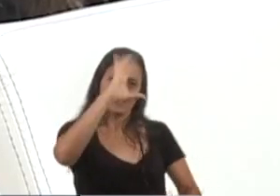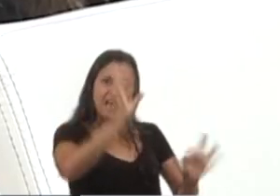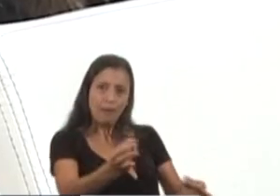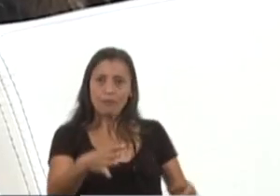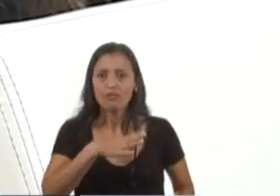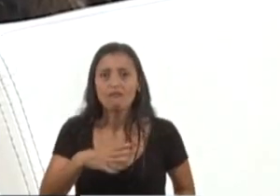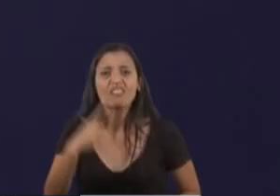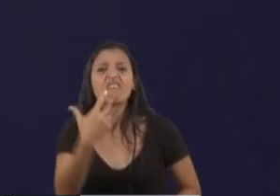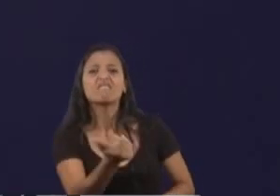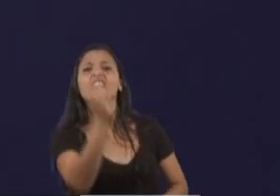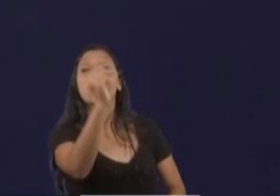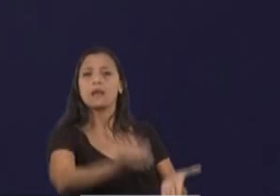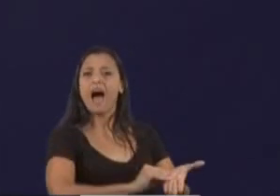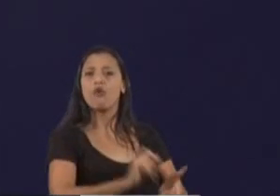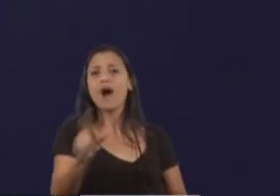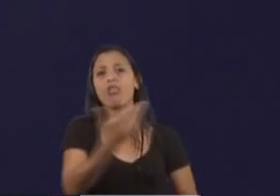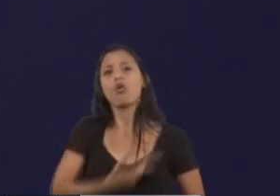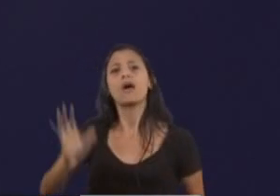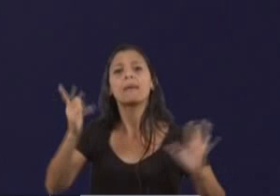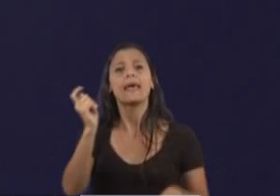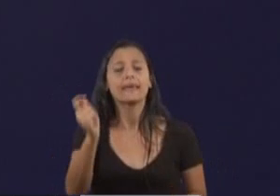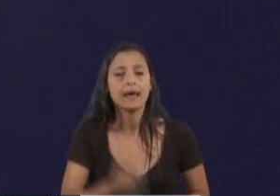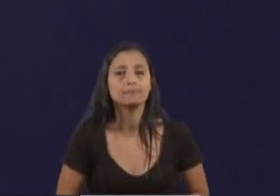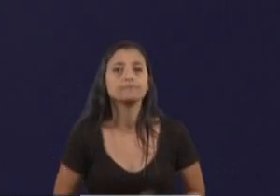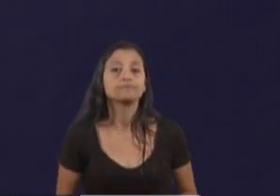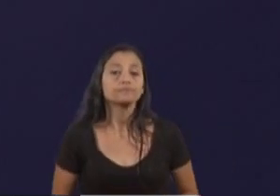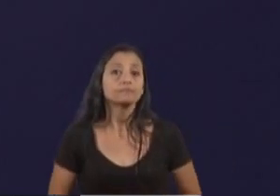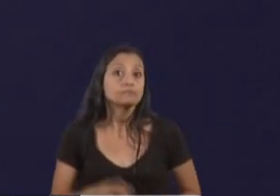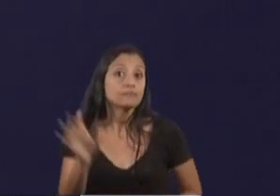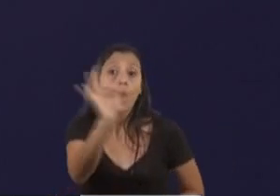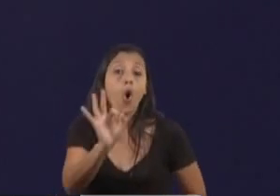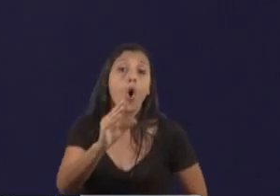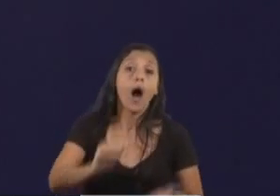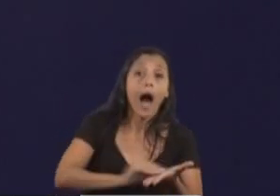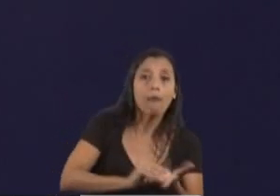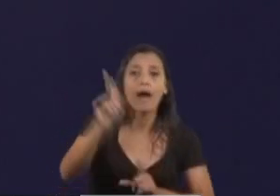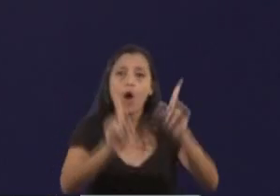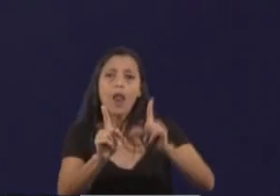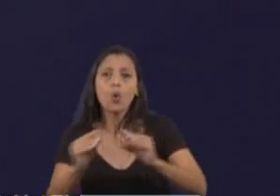rumoreado en un momento que iba a ser no, Mariano me- Cunio sí, Leguarona, no. o si alguien del No, estudio en el que él trabajó.